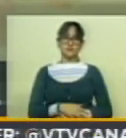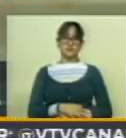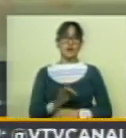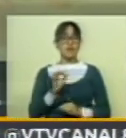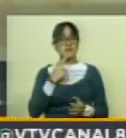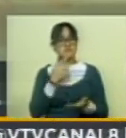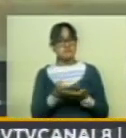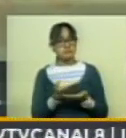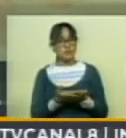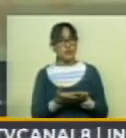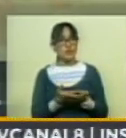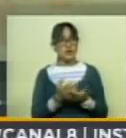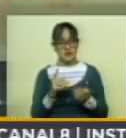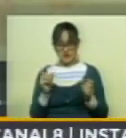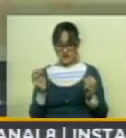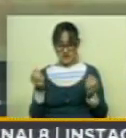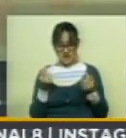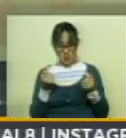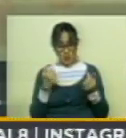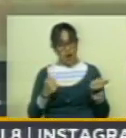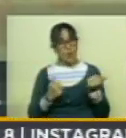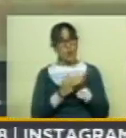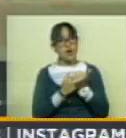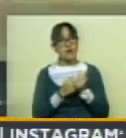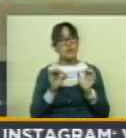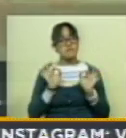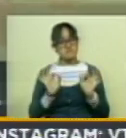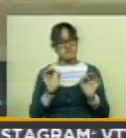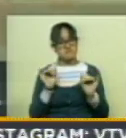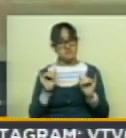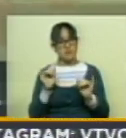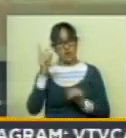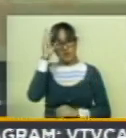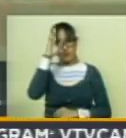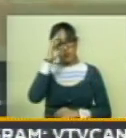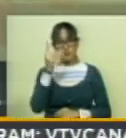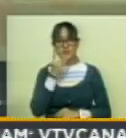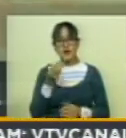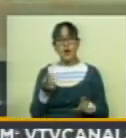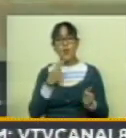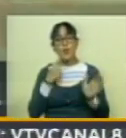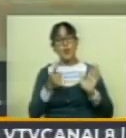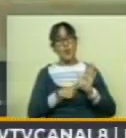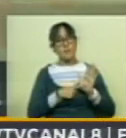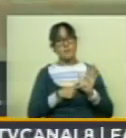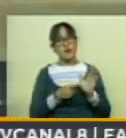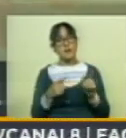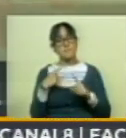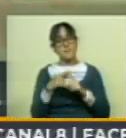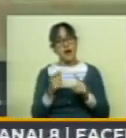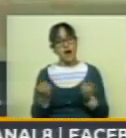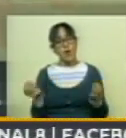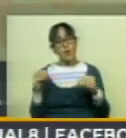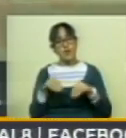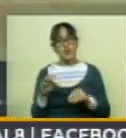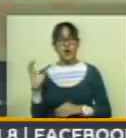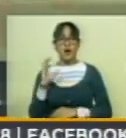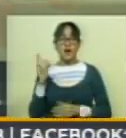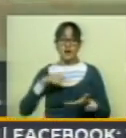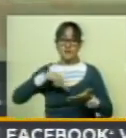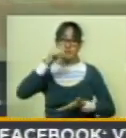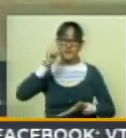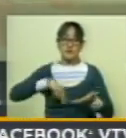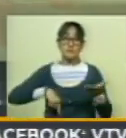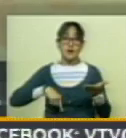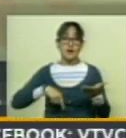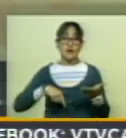planteó ningún tipo de acuerdo que no sea el acuerdo de Santo Domingo, que se cumpla el acuerdo de Santo Domingo y el acuerdo de Caracas que fue firmado por